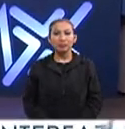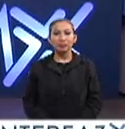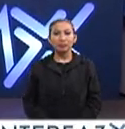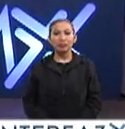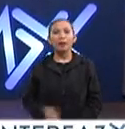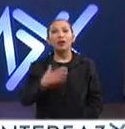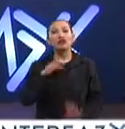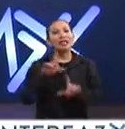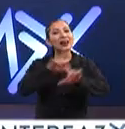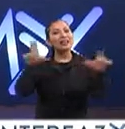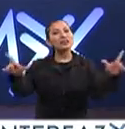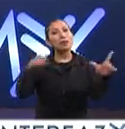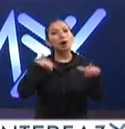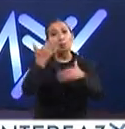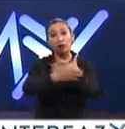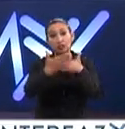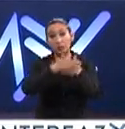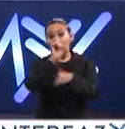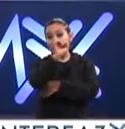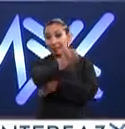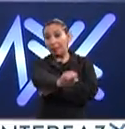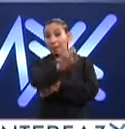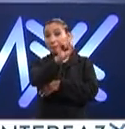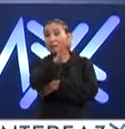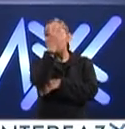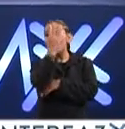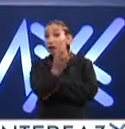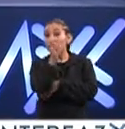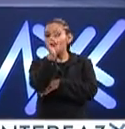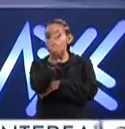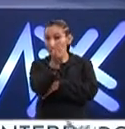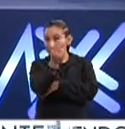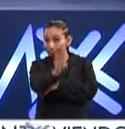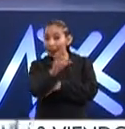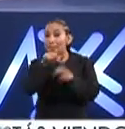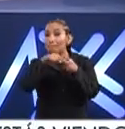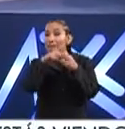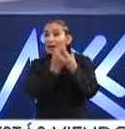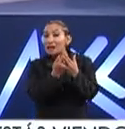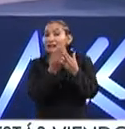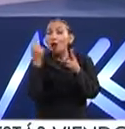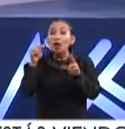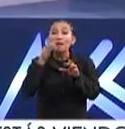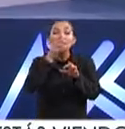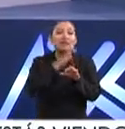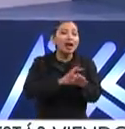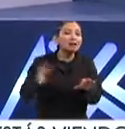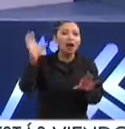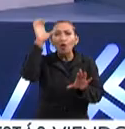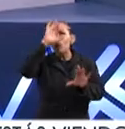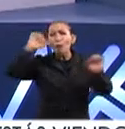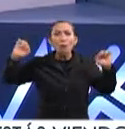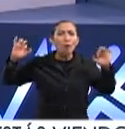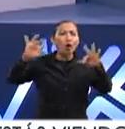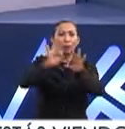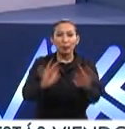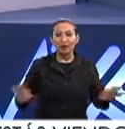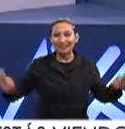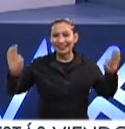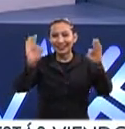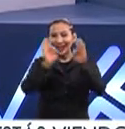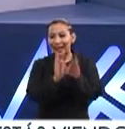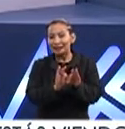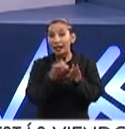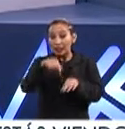Y bueno, ya está todo listo porque el próximo sábado 24 de noviembre dará inicio una de las fiestas culturales más